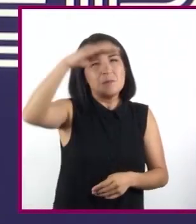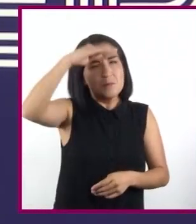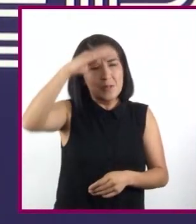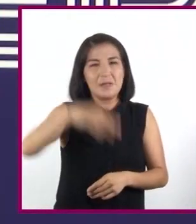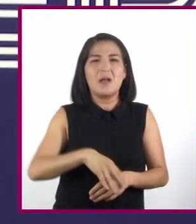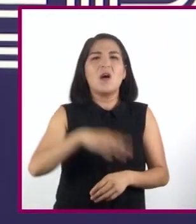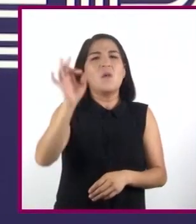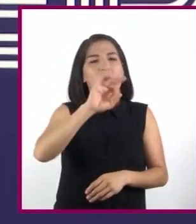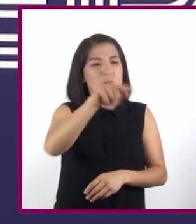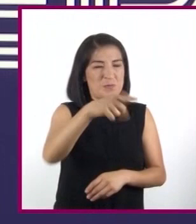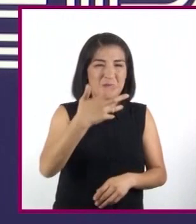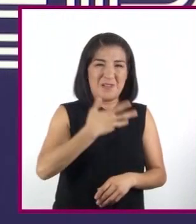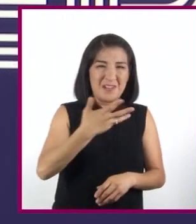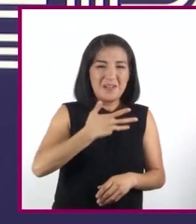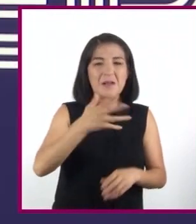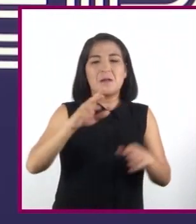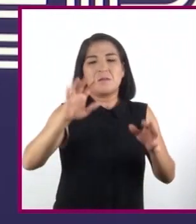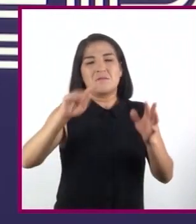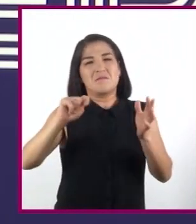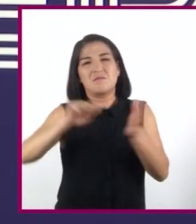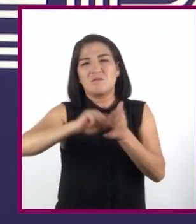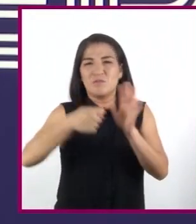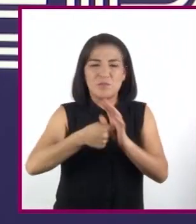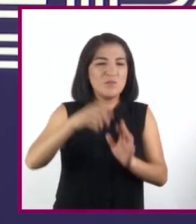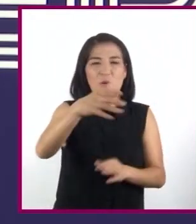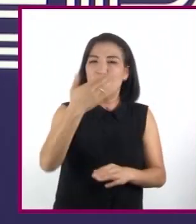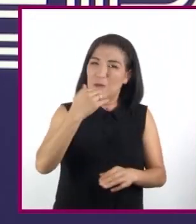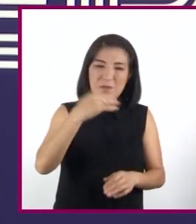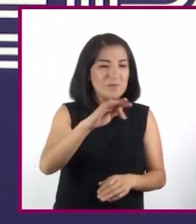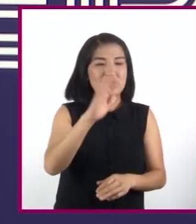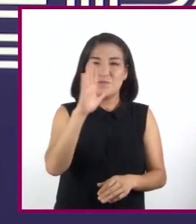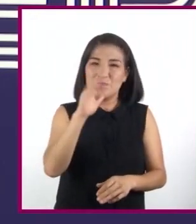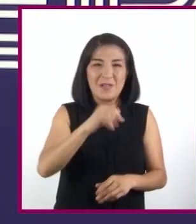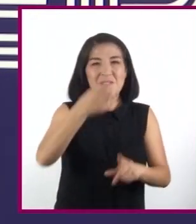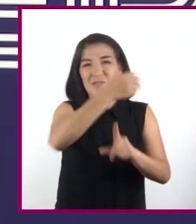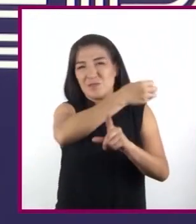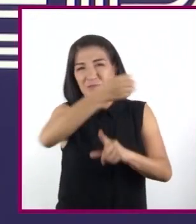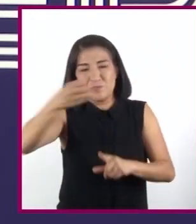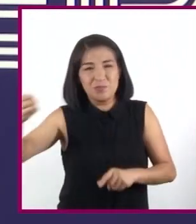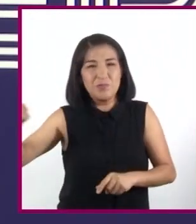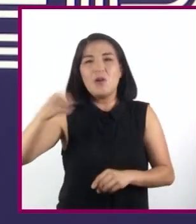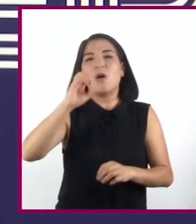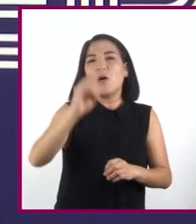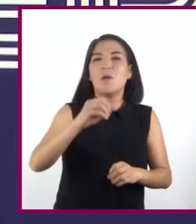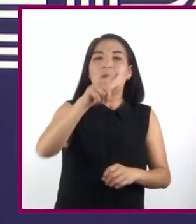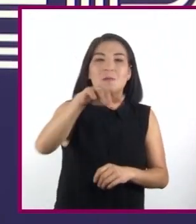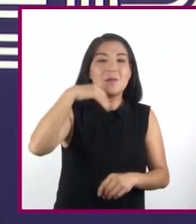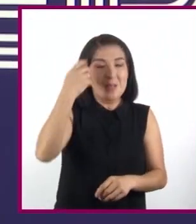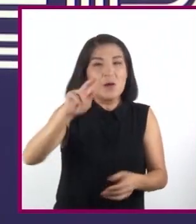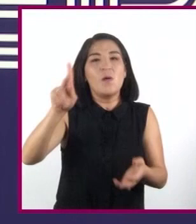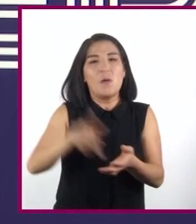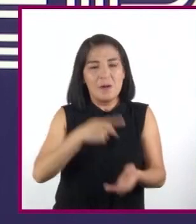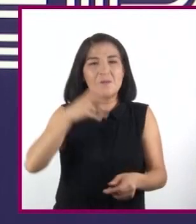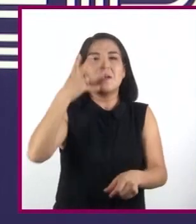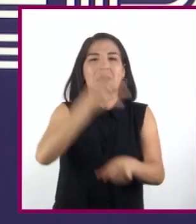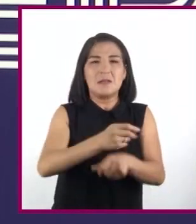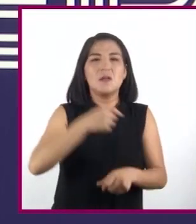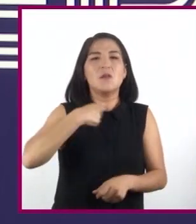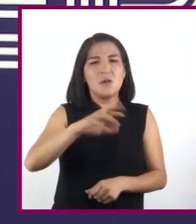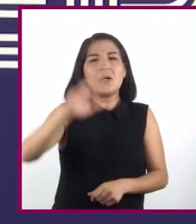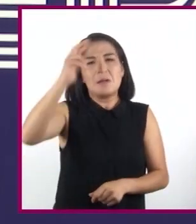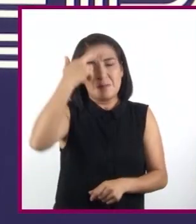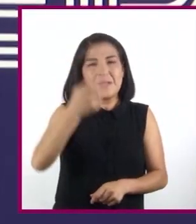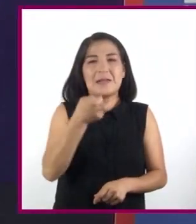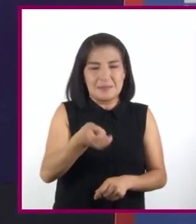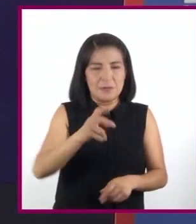por algún problema técnico o circunstancias ajenas no pueden ver completo el programa o incluso quieren volver a verlo, les recuerdo que este